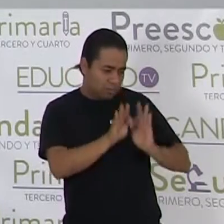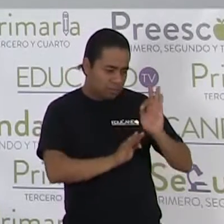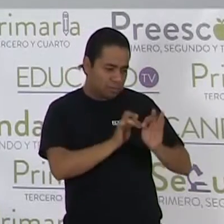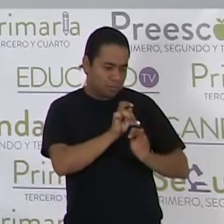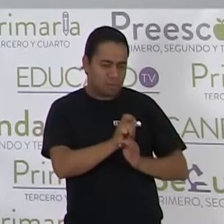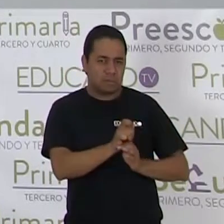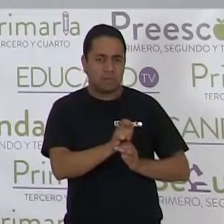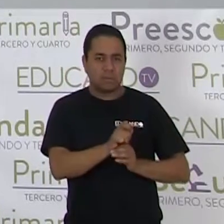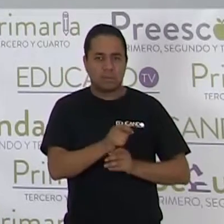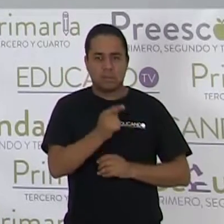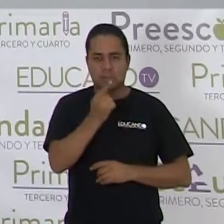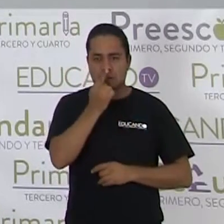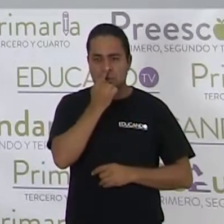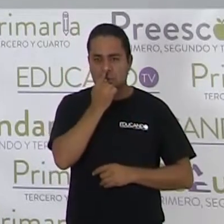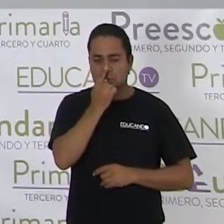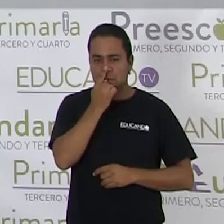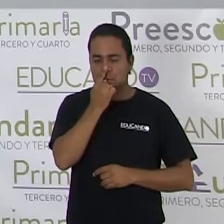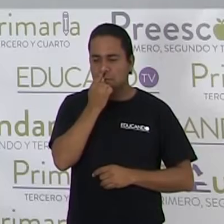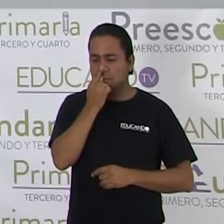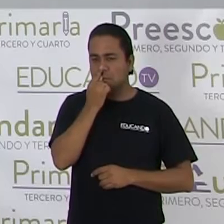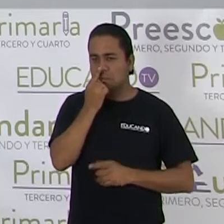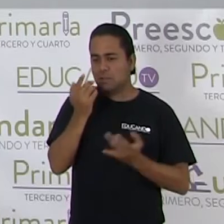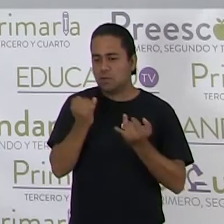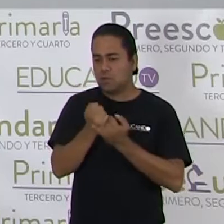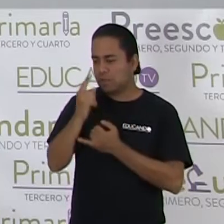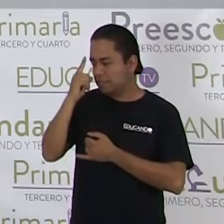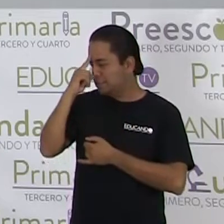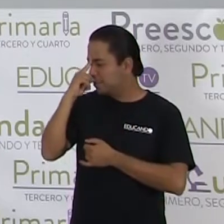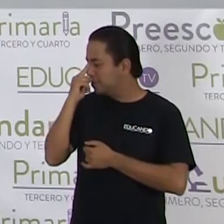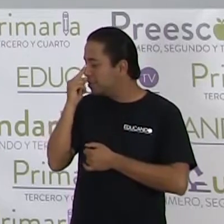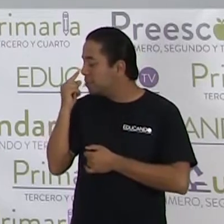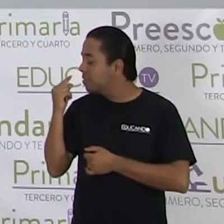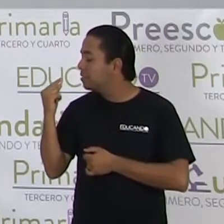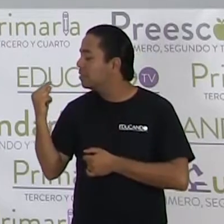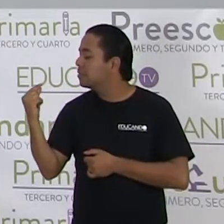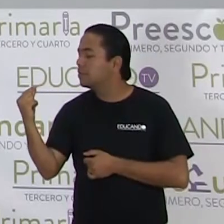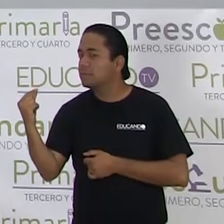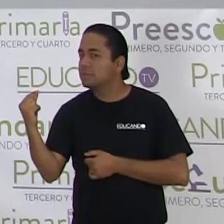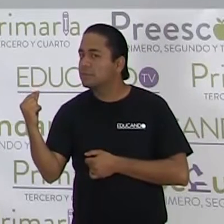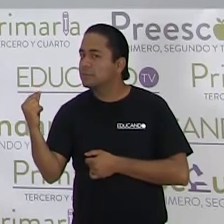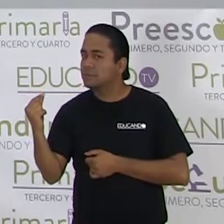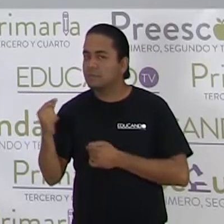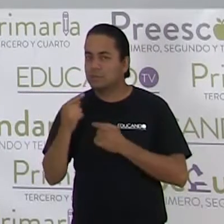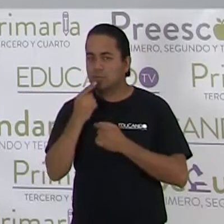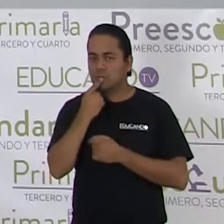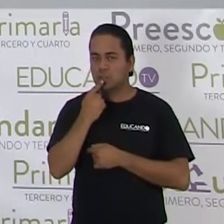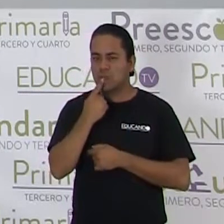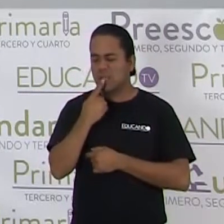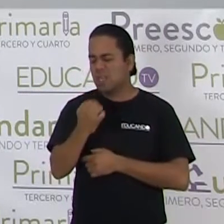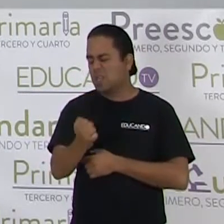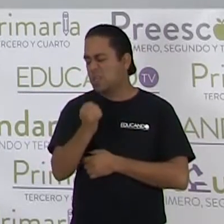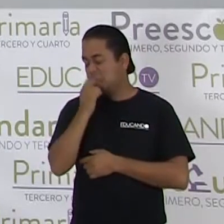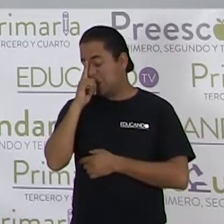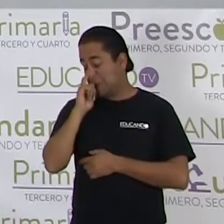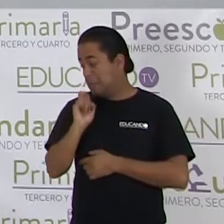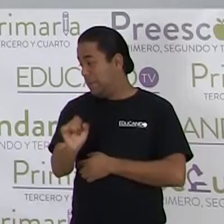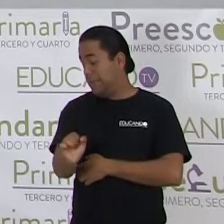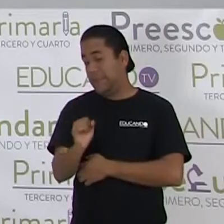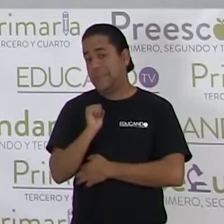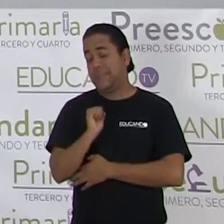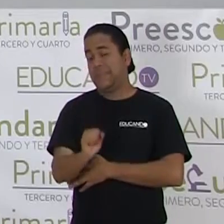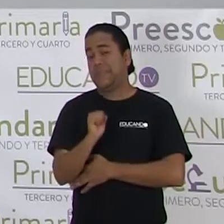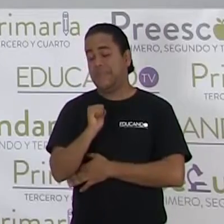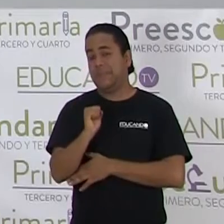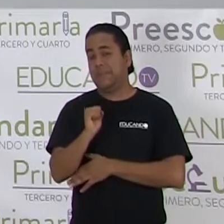Tiene la nariz alargada como Pinocho y su boca es maloliente, como si